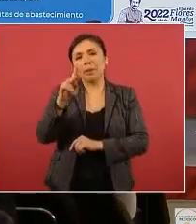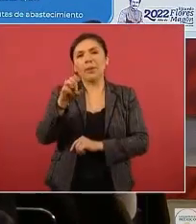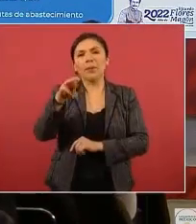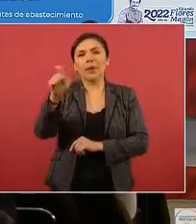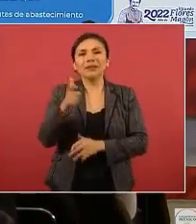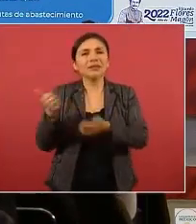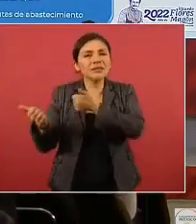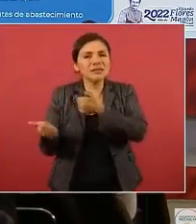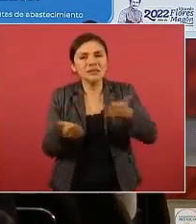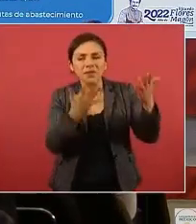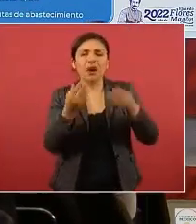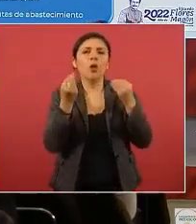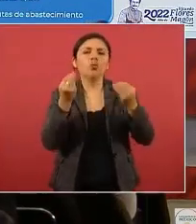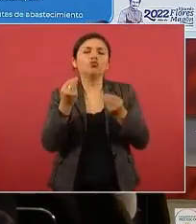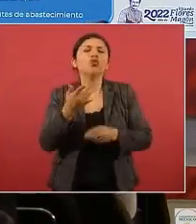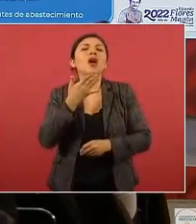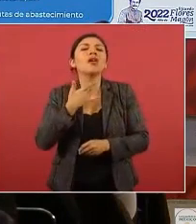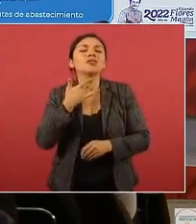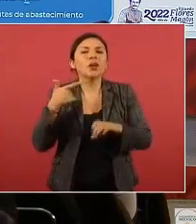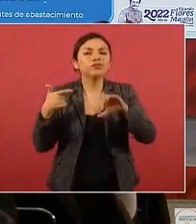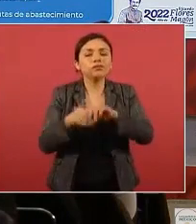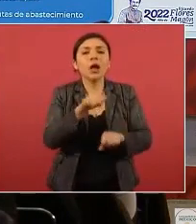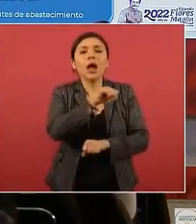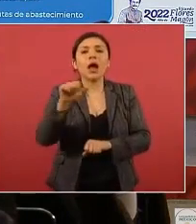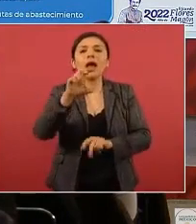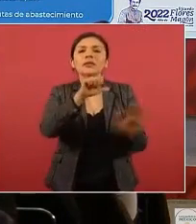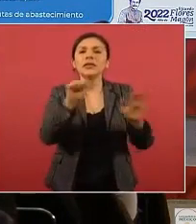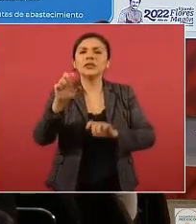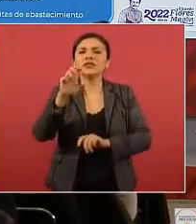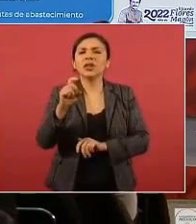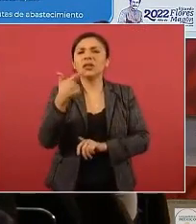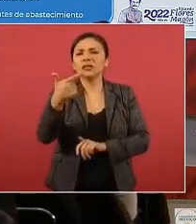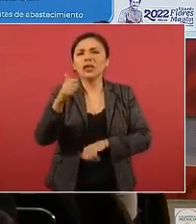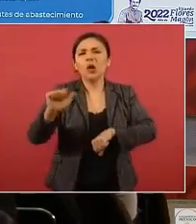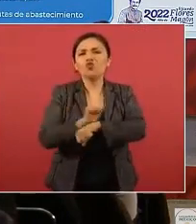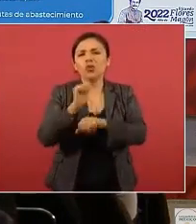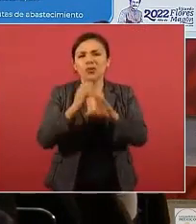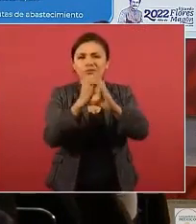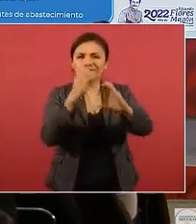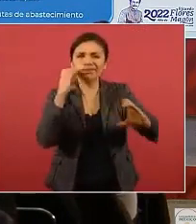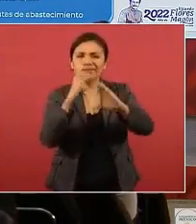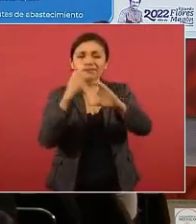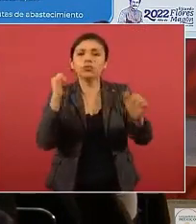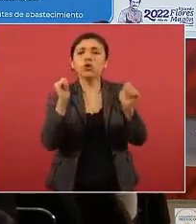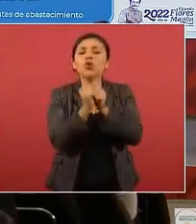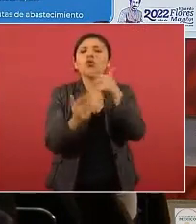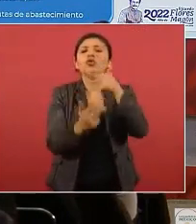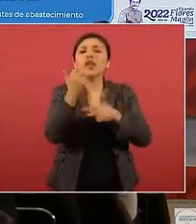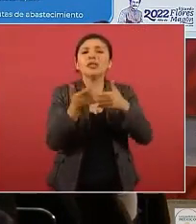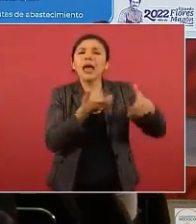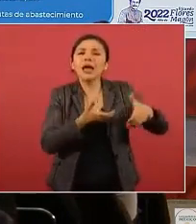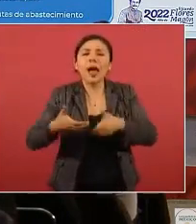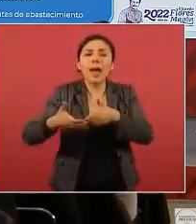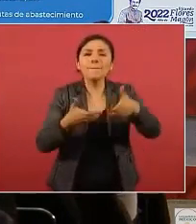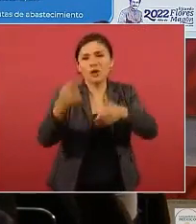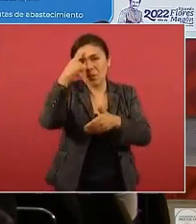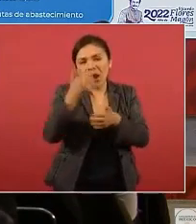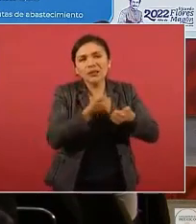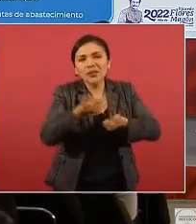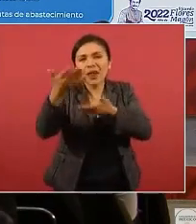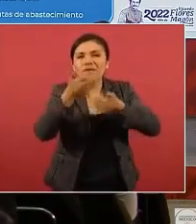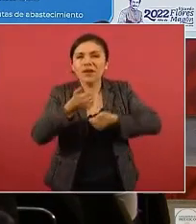de litros de combustible 6 en 637 de autotanques y cubriendo 13 rutas de abastecimiento